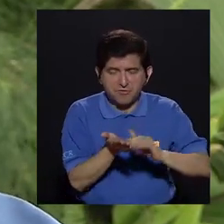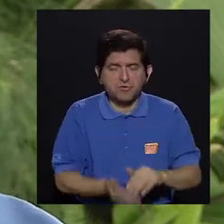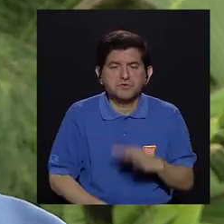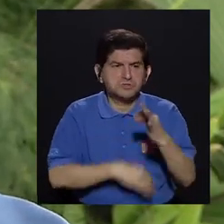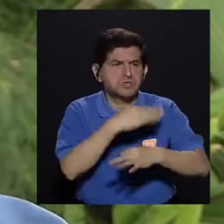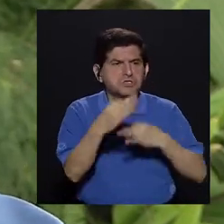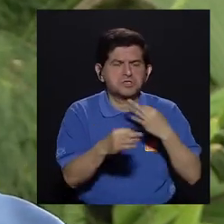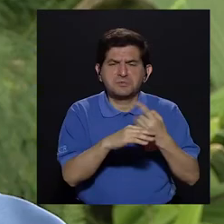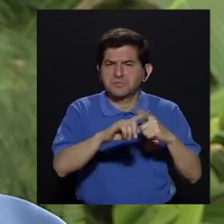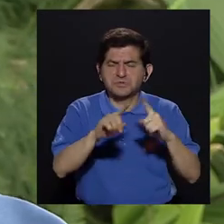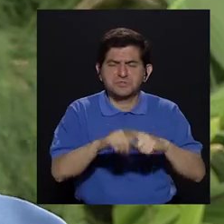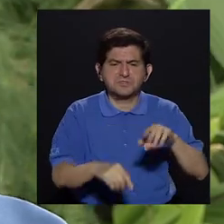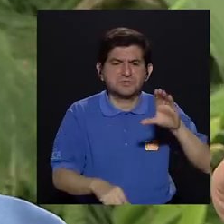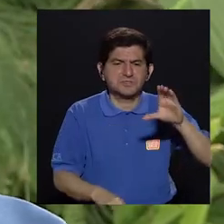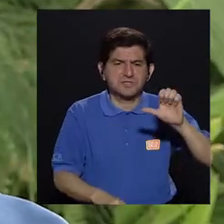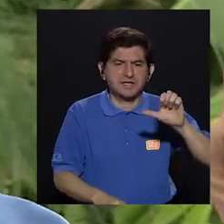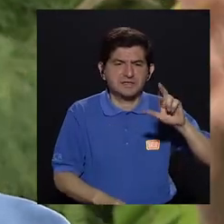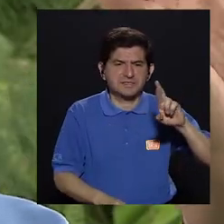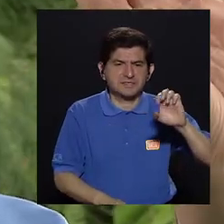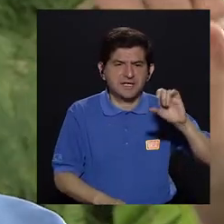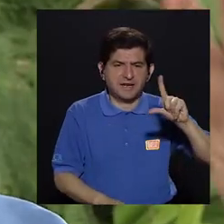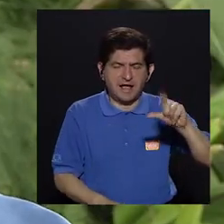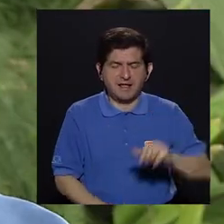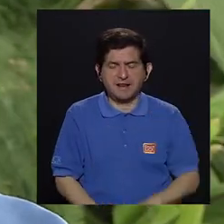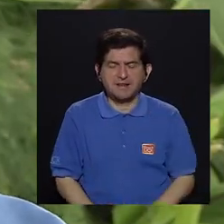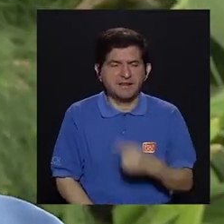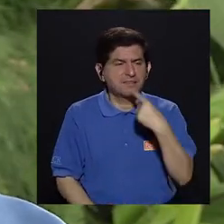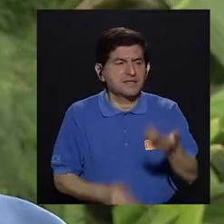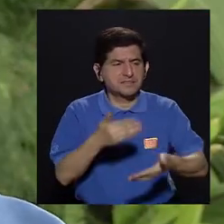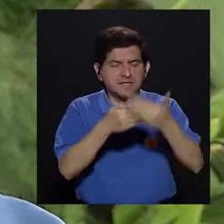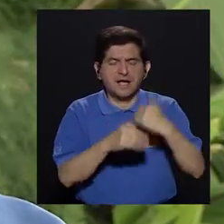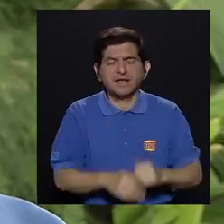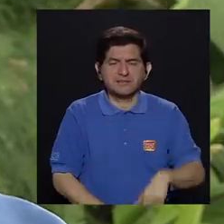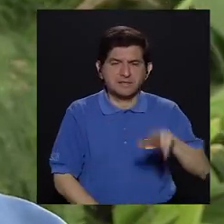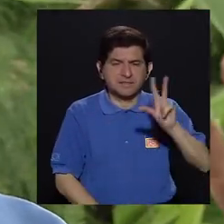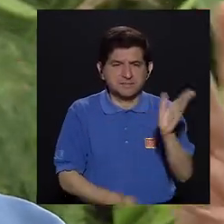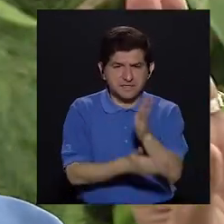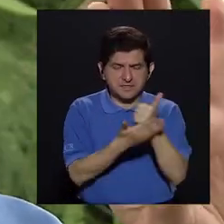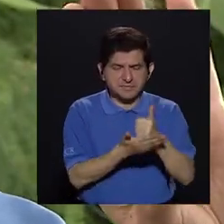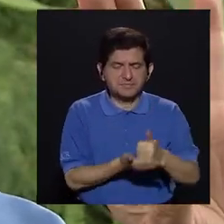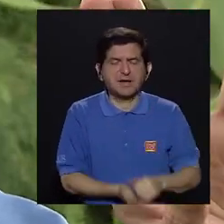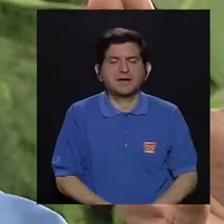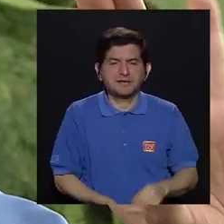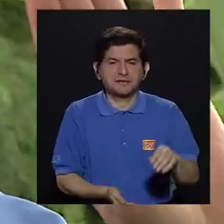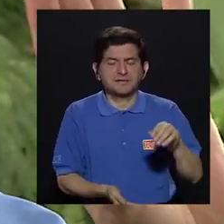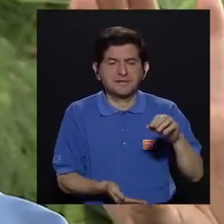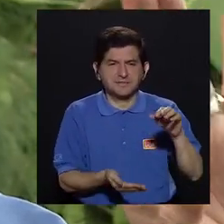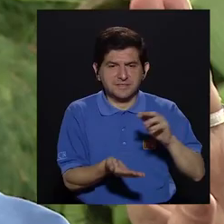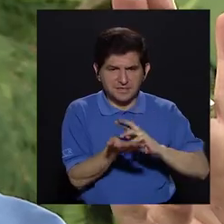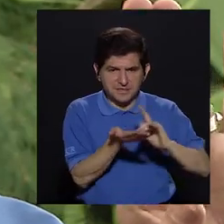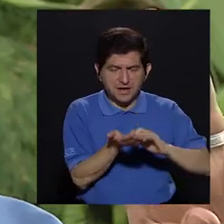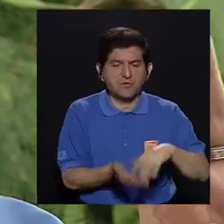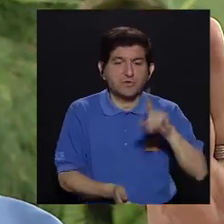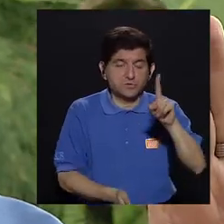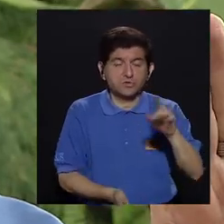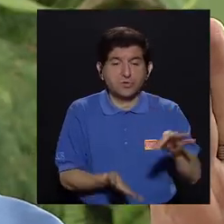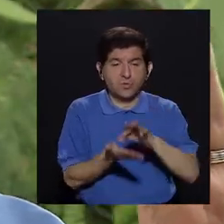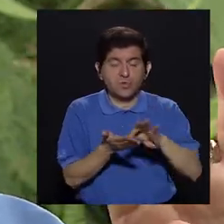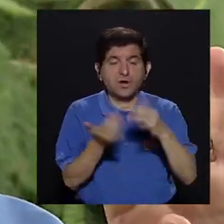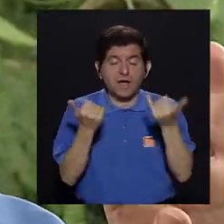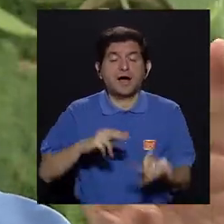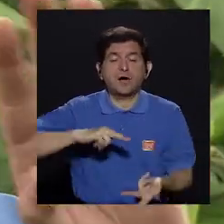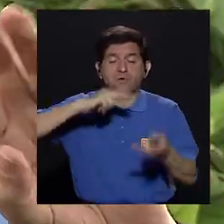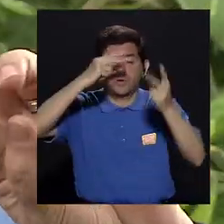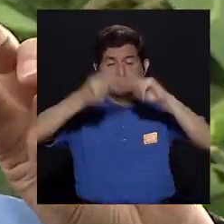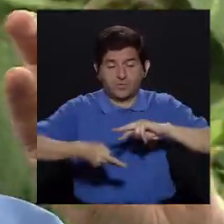antes proponíamos tres partes de arroz por una de frijoles. Ahora más bien estamos recomendando lo contrario.